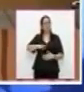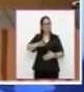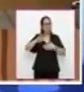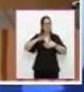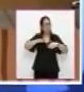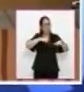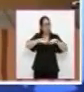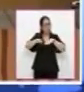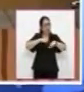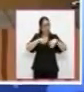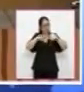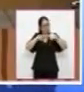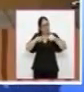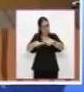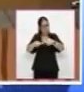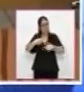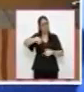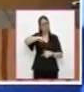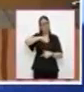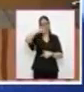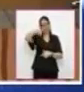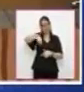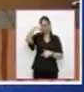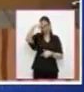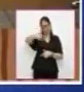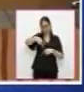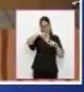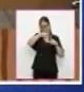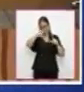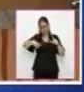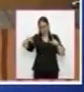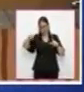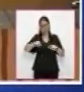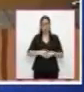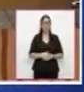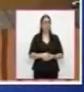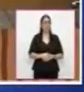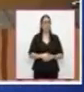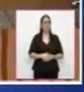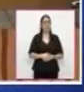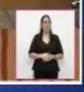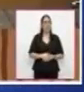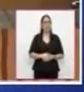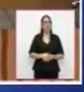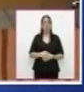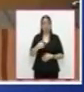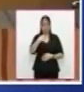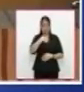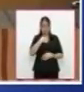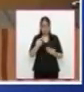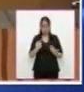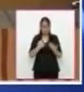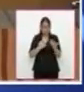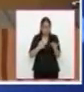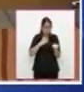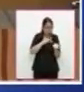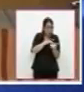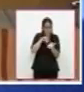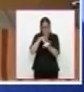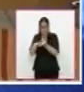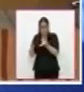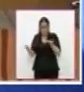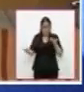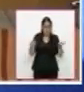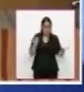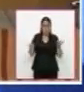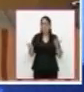quejas, esté muy al pendiente de lo que pasa en todas las etapas del proceso electoral, porque finalmente es la forma en que todos nos damos la forma de gobierno